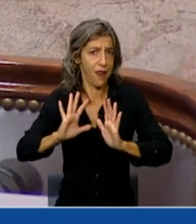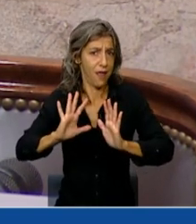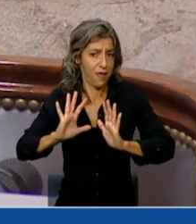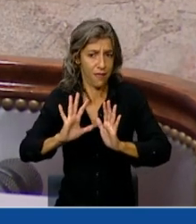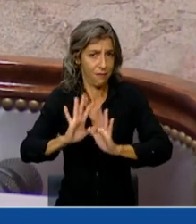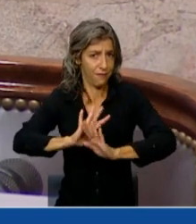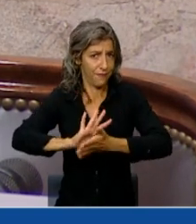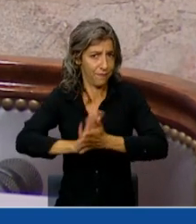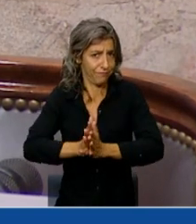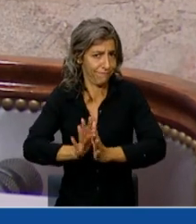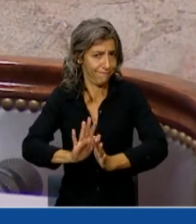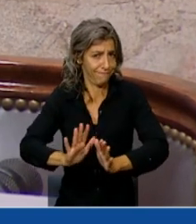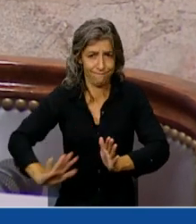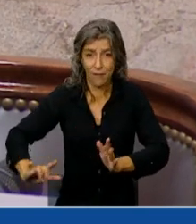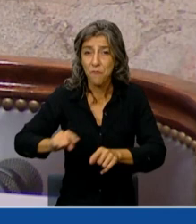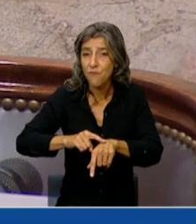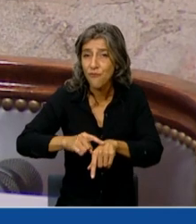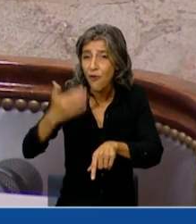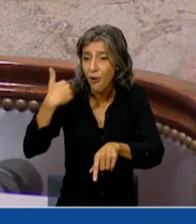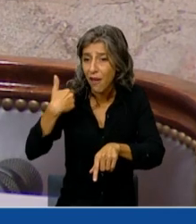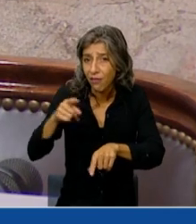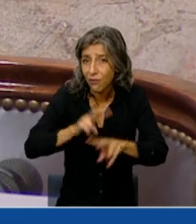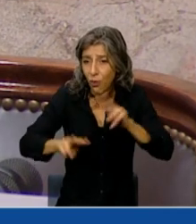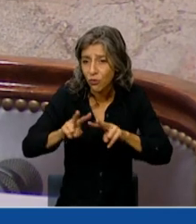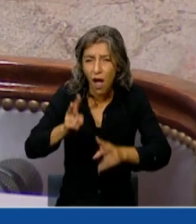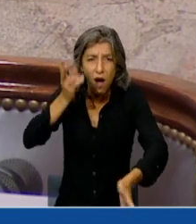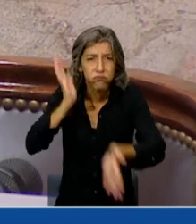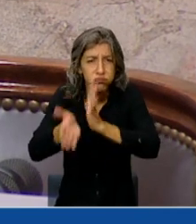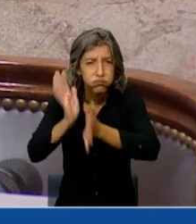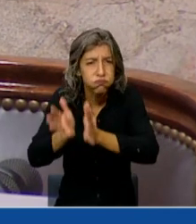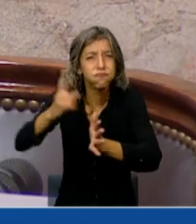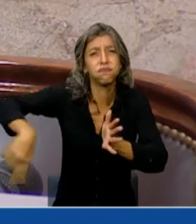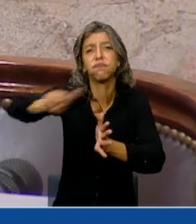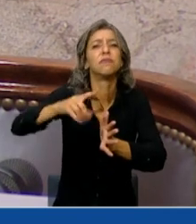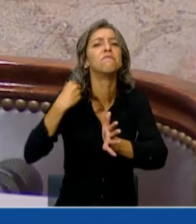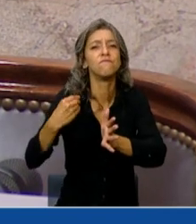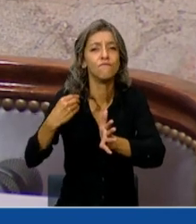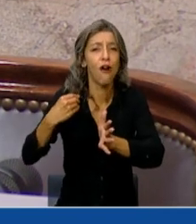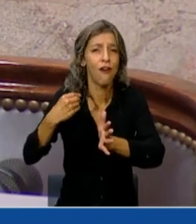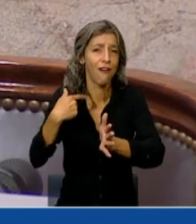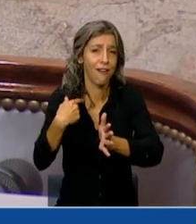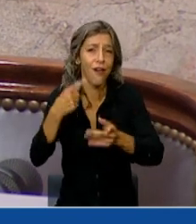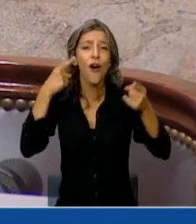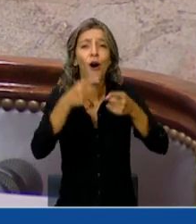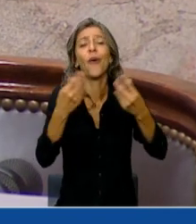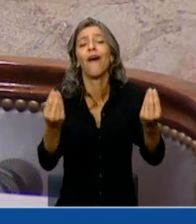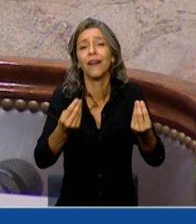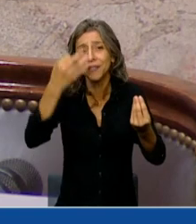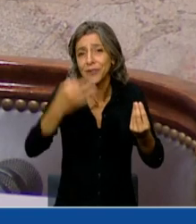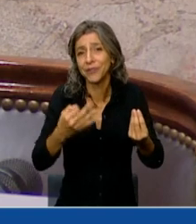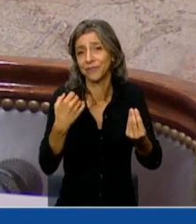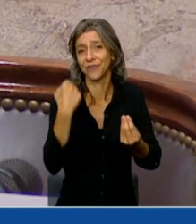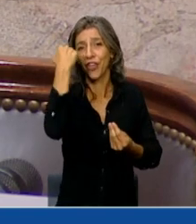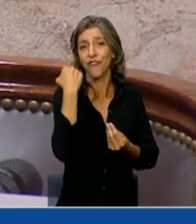imponer de la mano de esa represión claramente la política económica de una clase